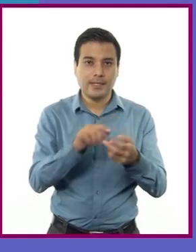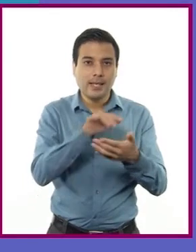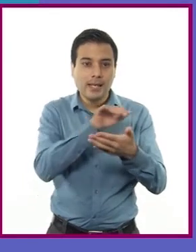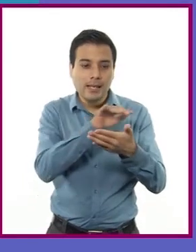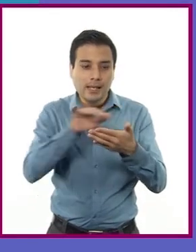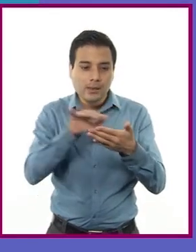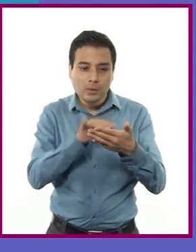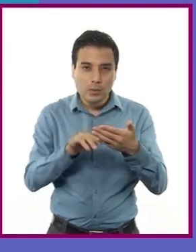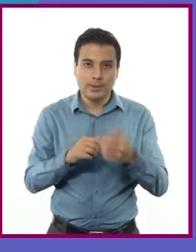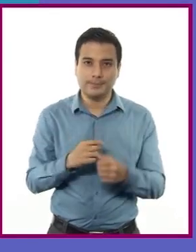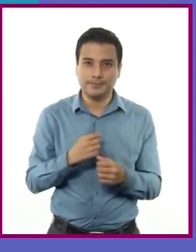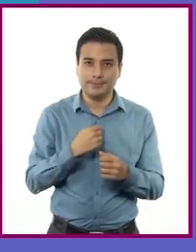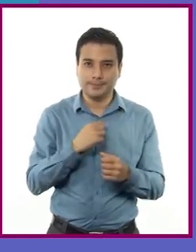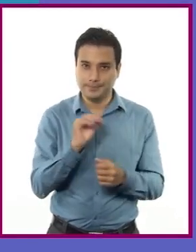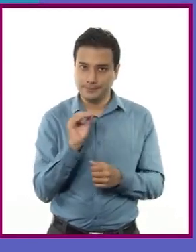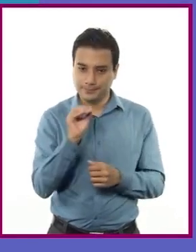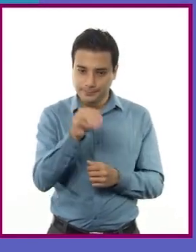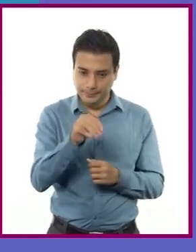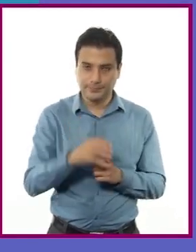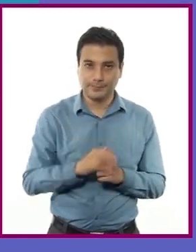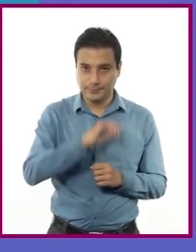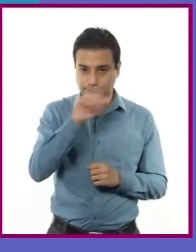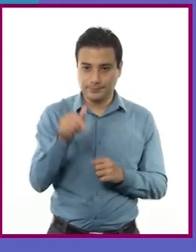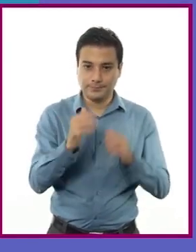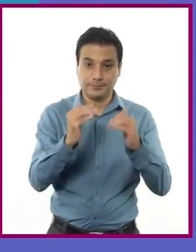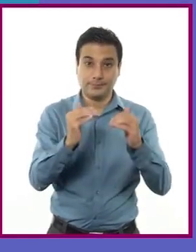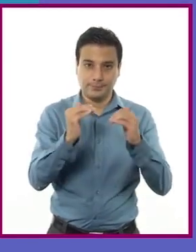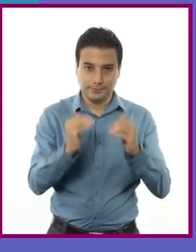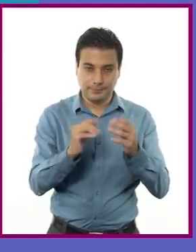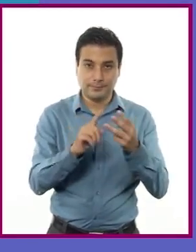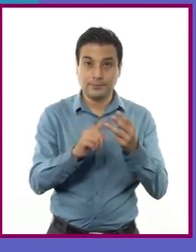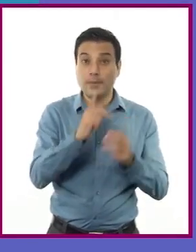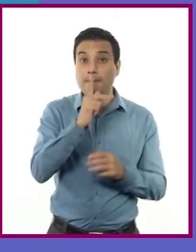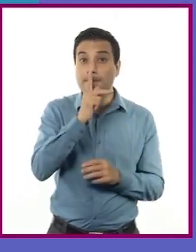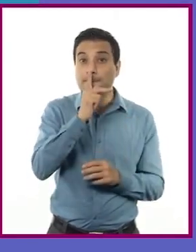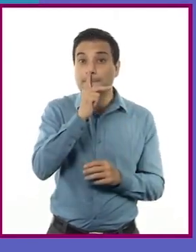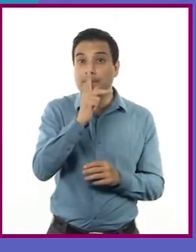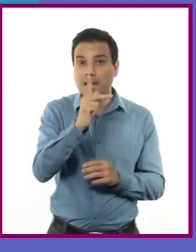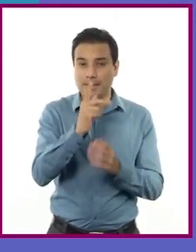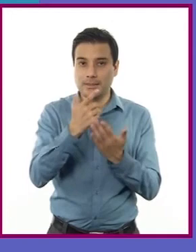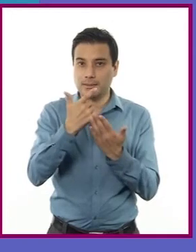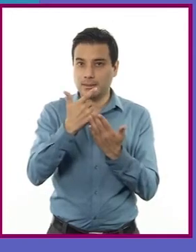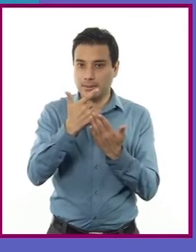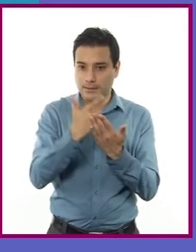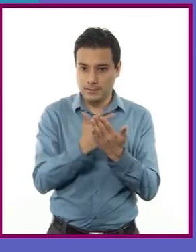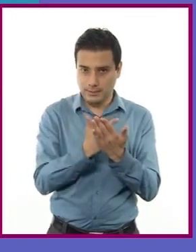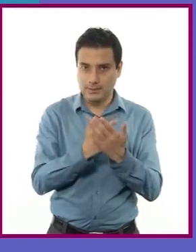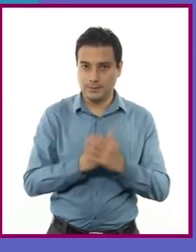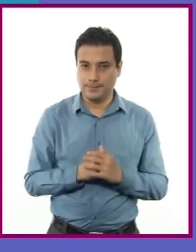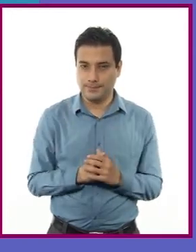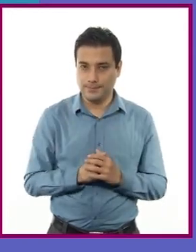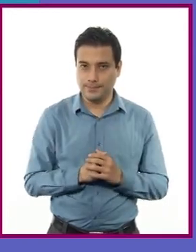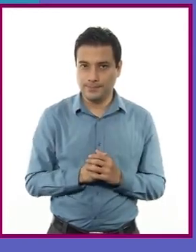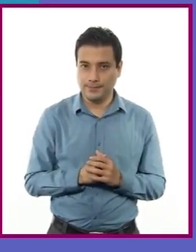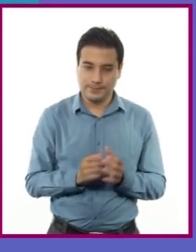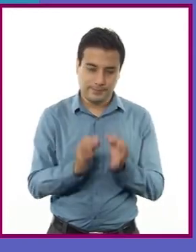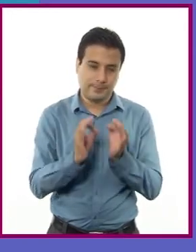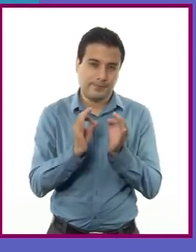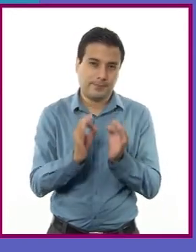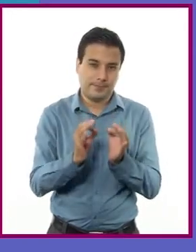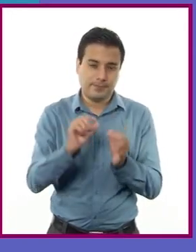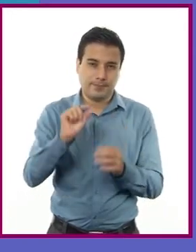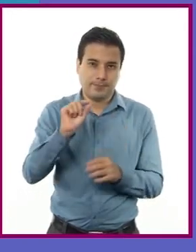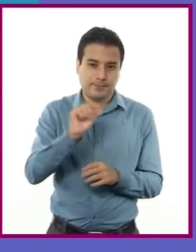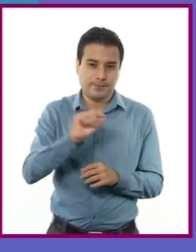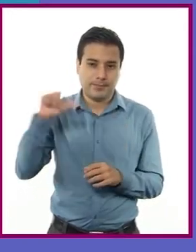trabajará el glosario. Glosario. Será la selección de palabras que consideremos como vocabulario especializado